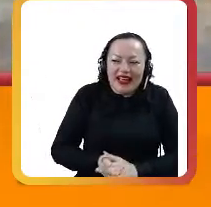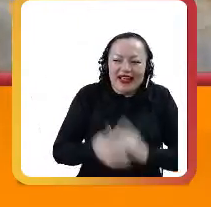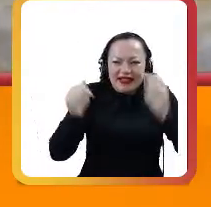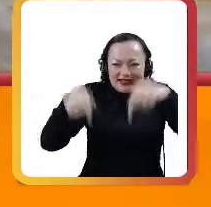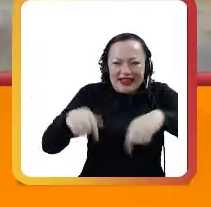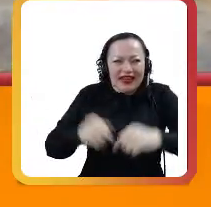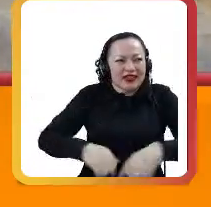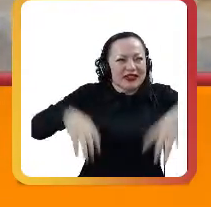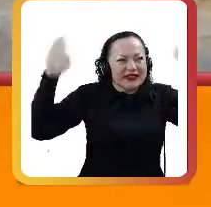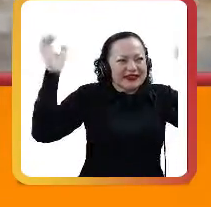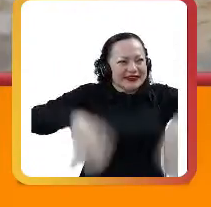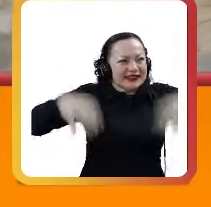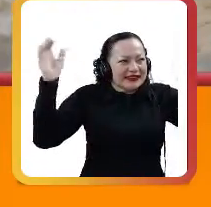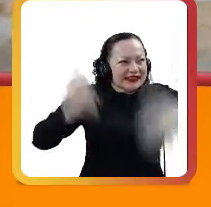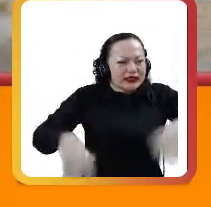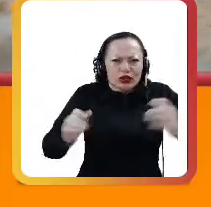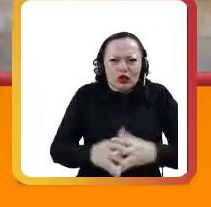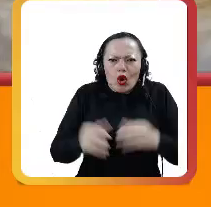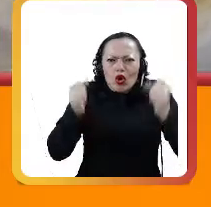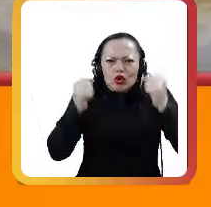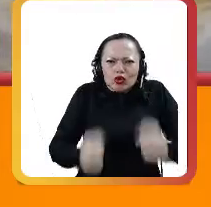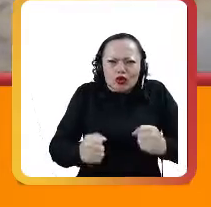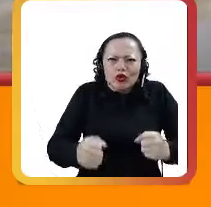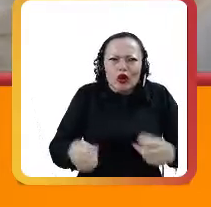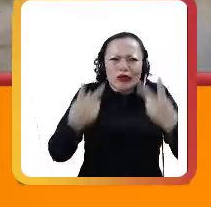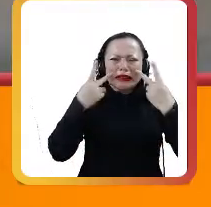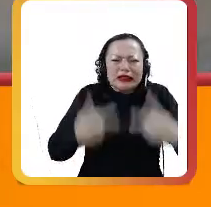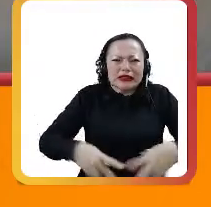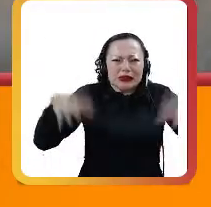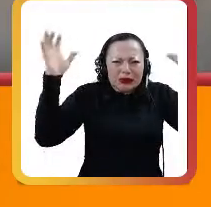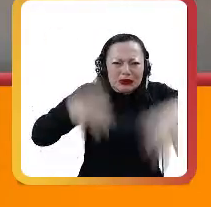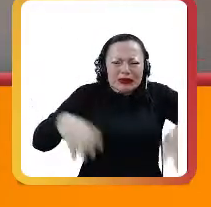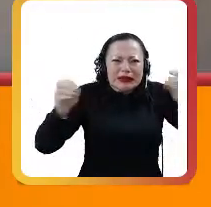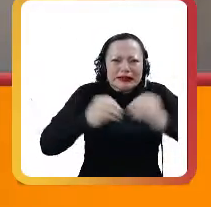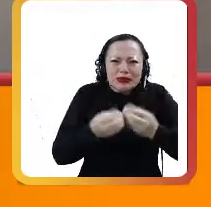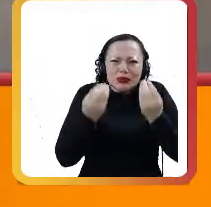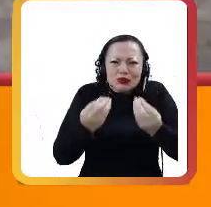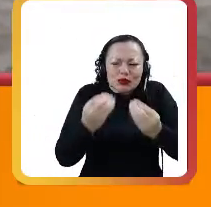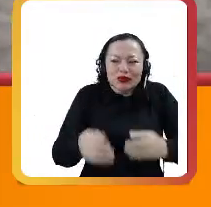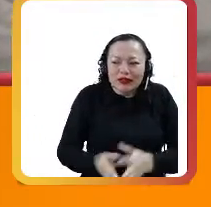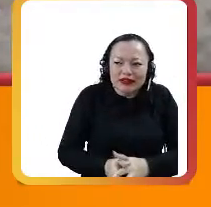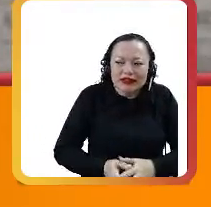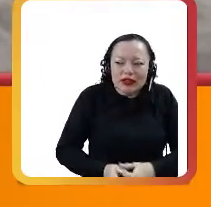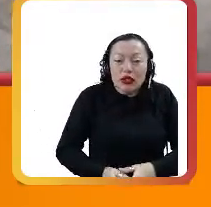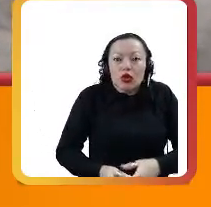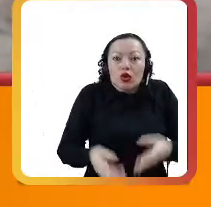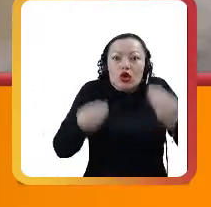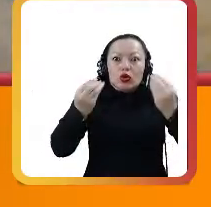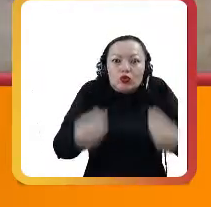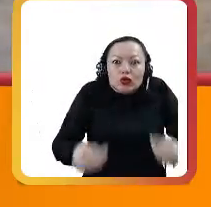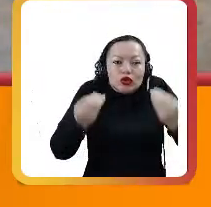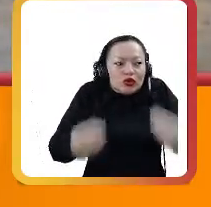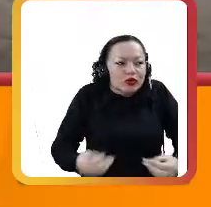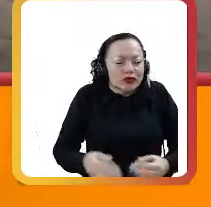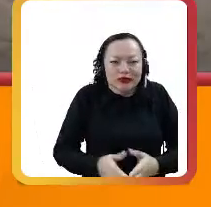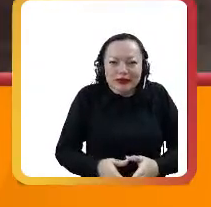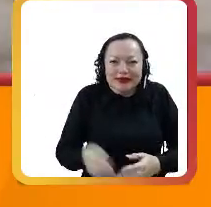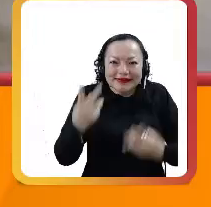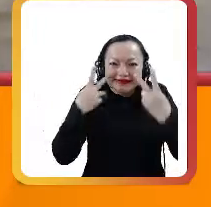está lloviendo fuertemente, un torrencial aguacero cae por este lado, muy, muy fuerte, sí. Para los